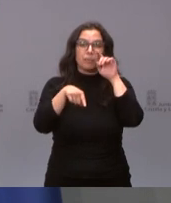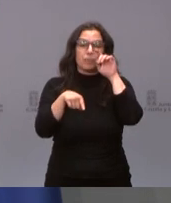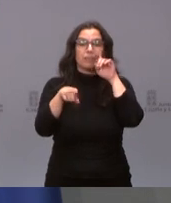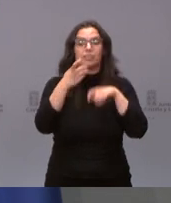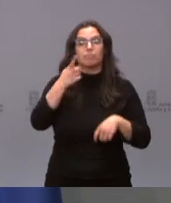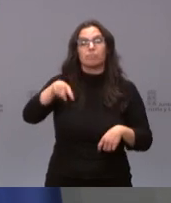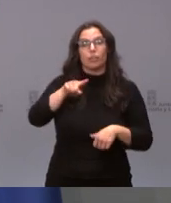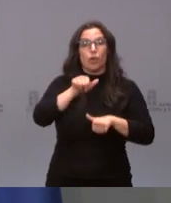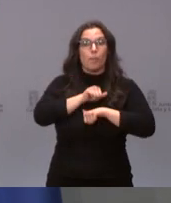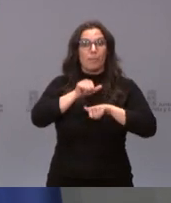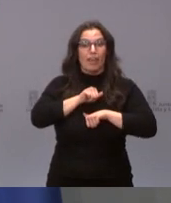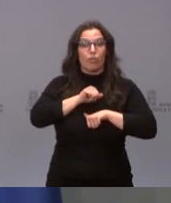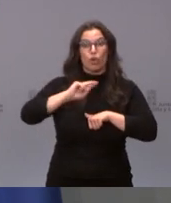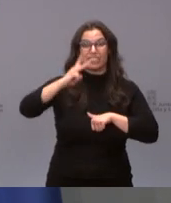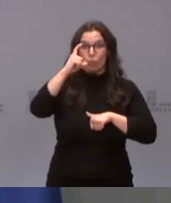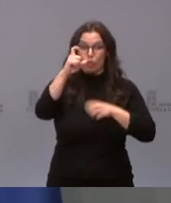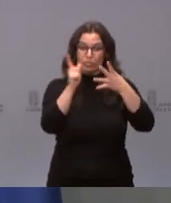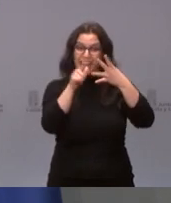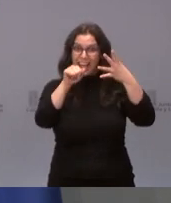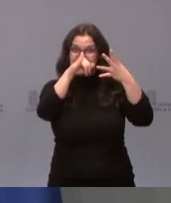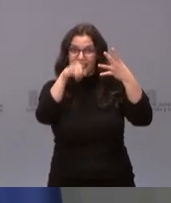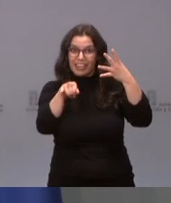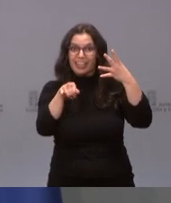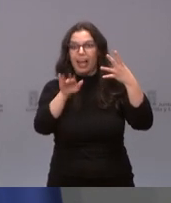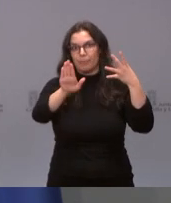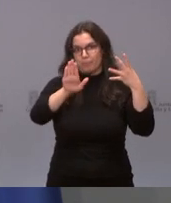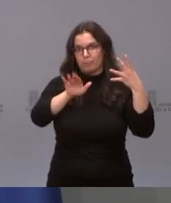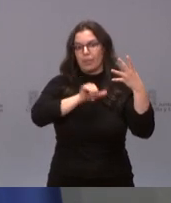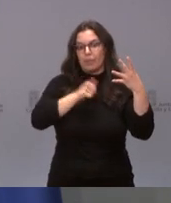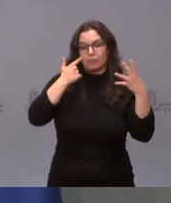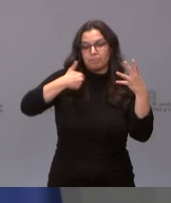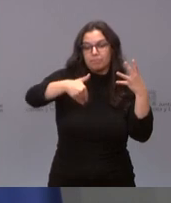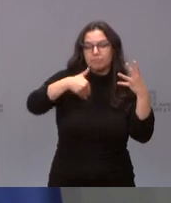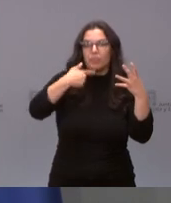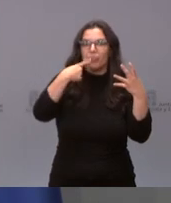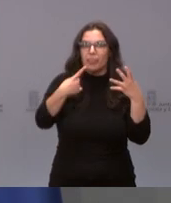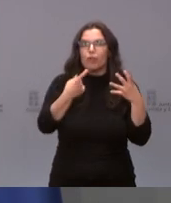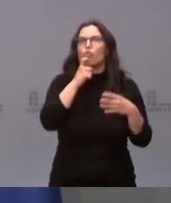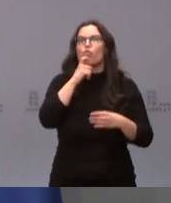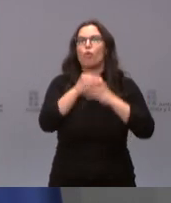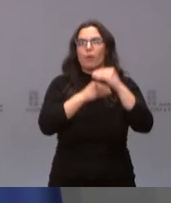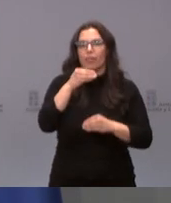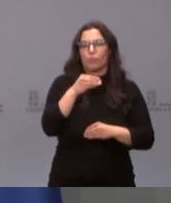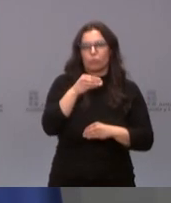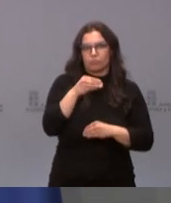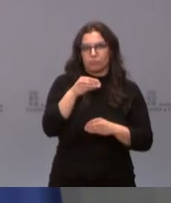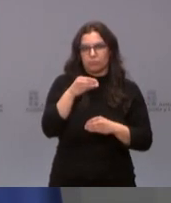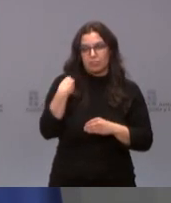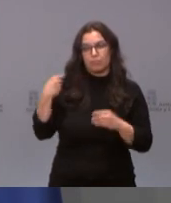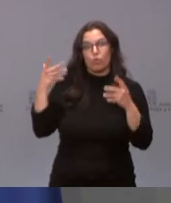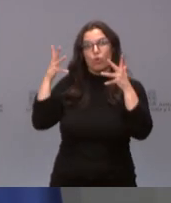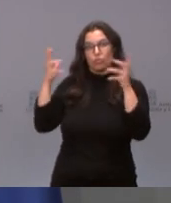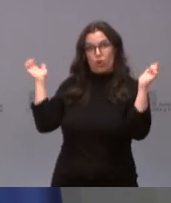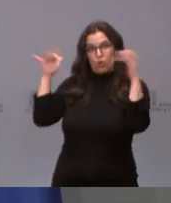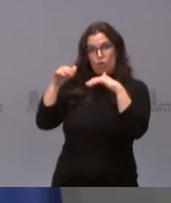esperando la segunda dosis de astrazéneca esperamos que en breve podamos transmitir cuál es la decisión del consejo interterritorial